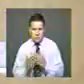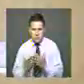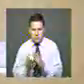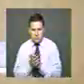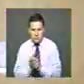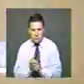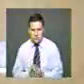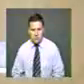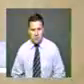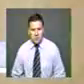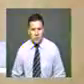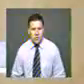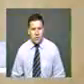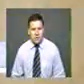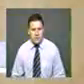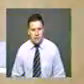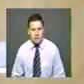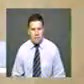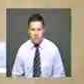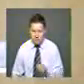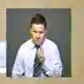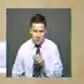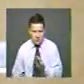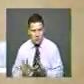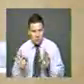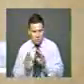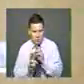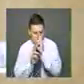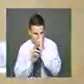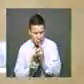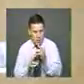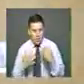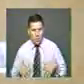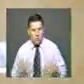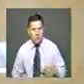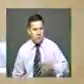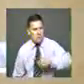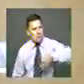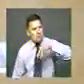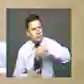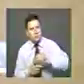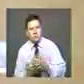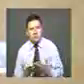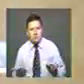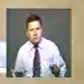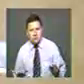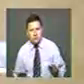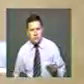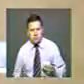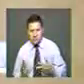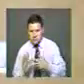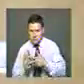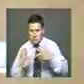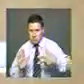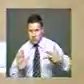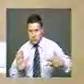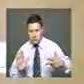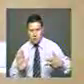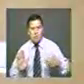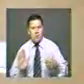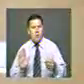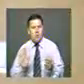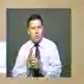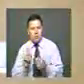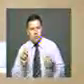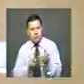saludo. Debemos exaltar con respeto y admiración que en la Corte Constitucional se